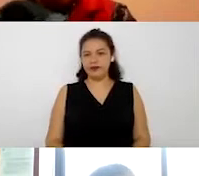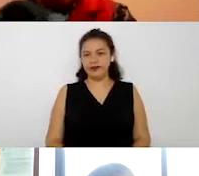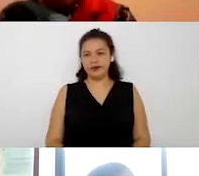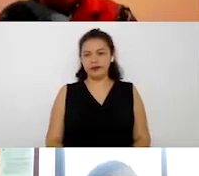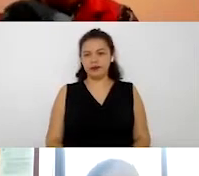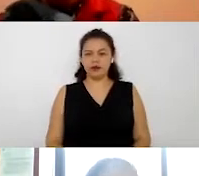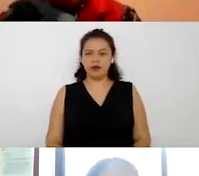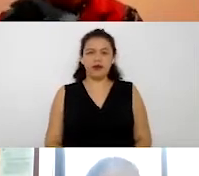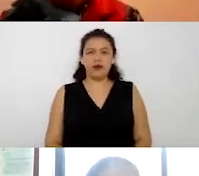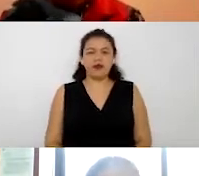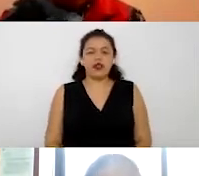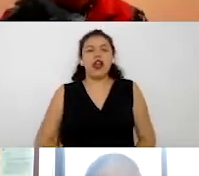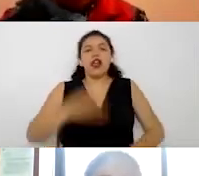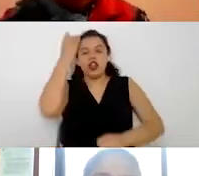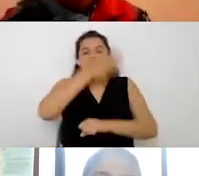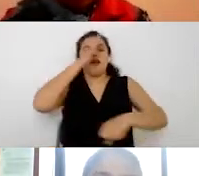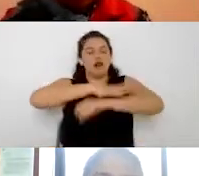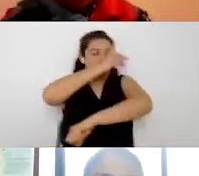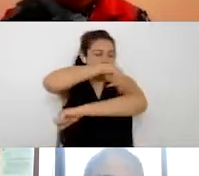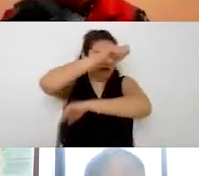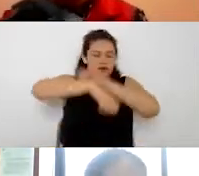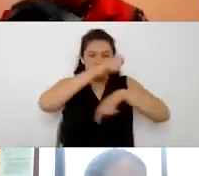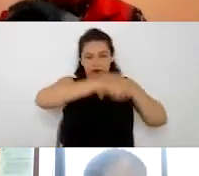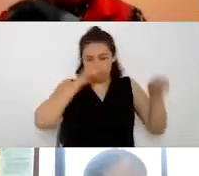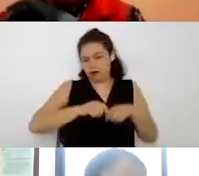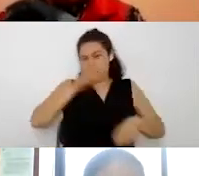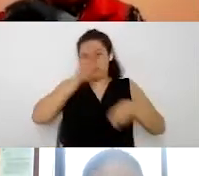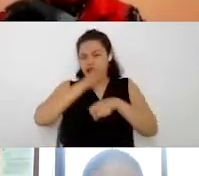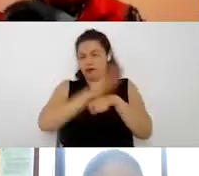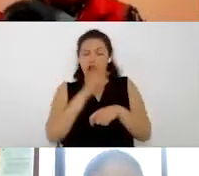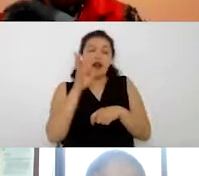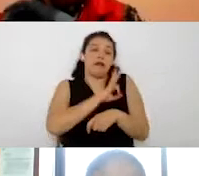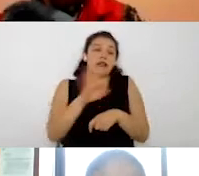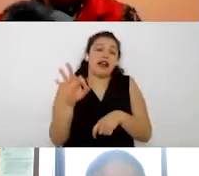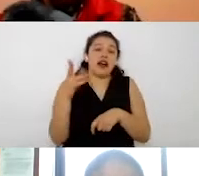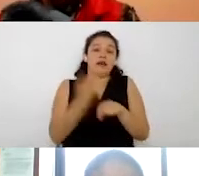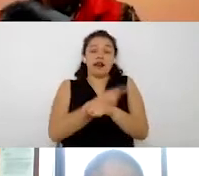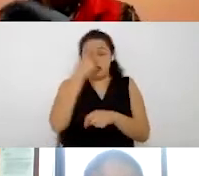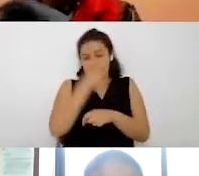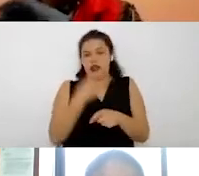Entre más tiempo esté el torniquete, más probabilidad de que pierda la extremidad por completo.